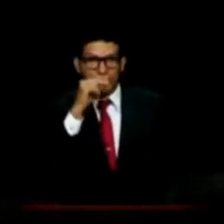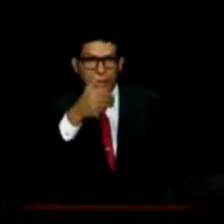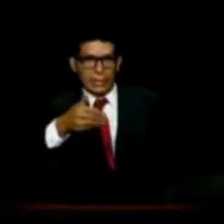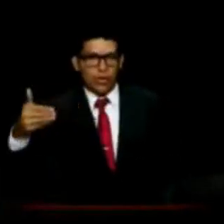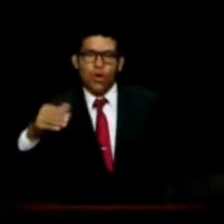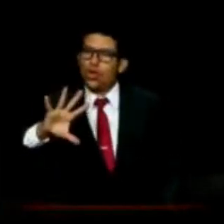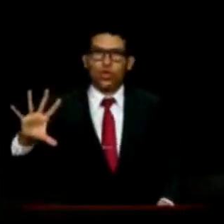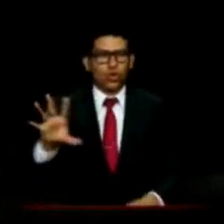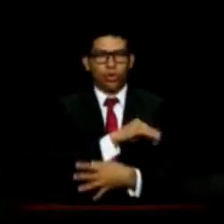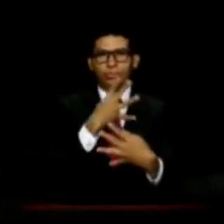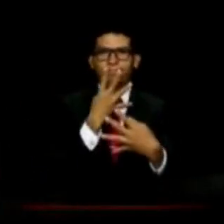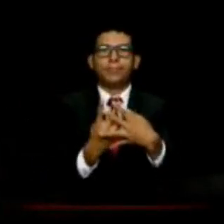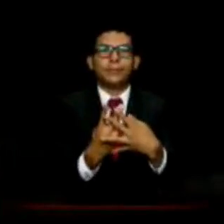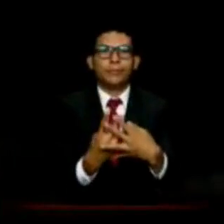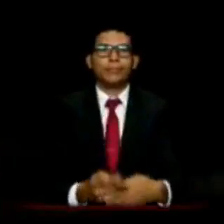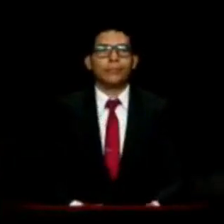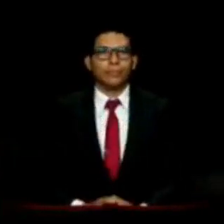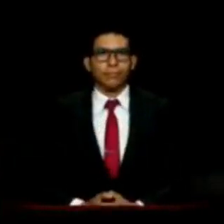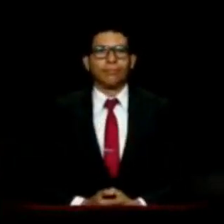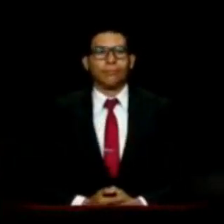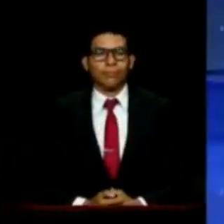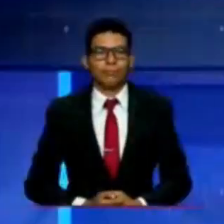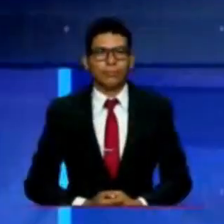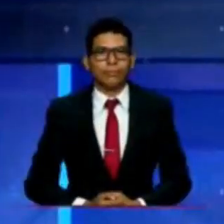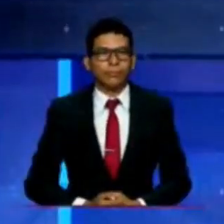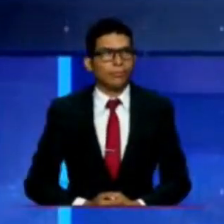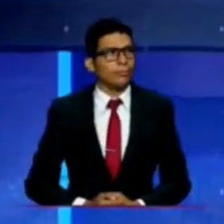con medida privativa de la libertad.